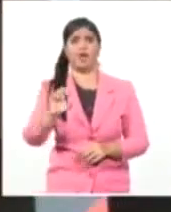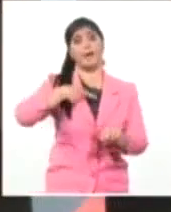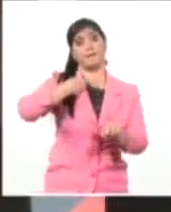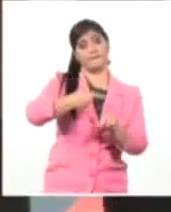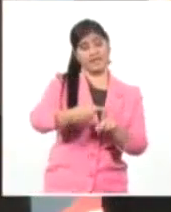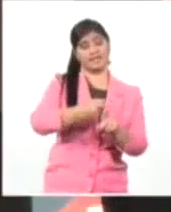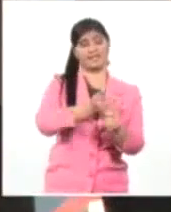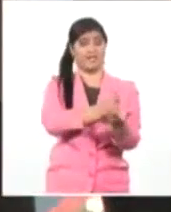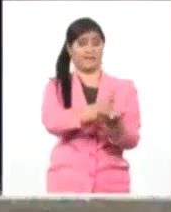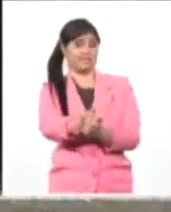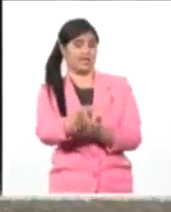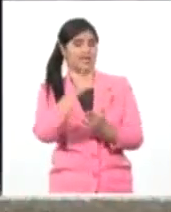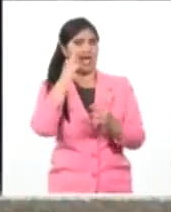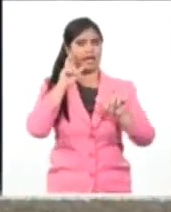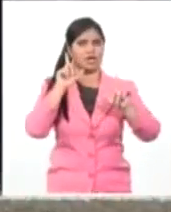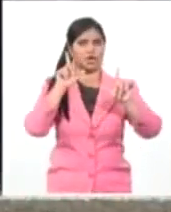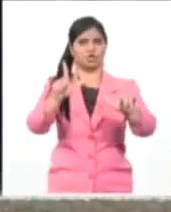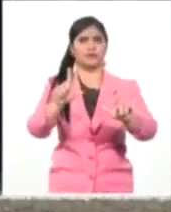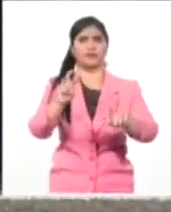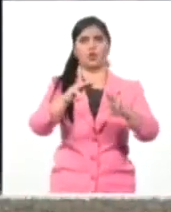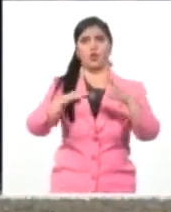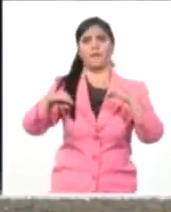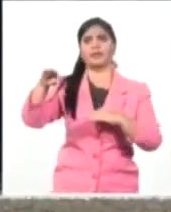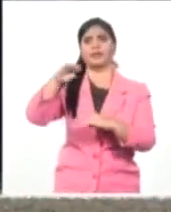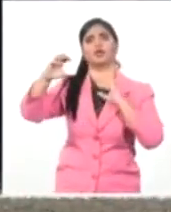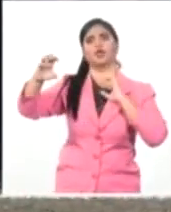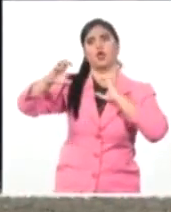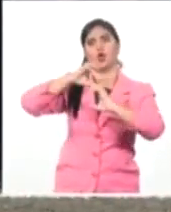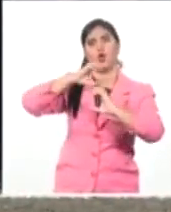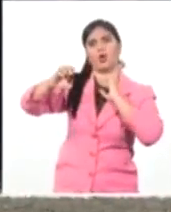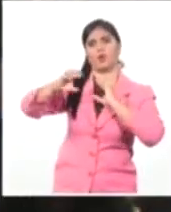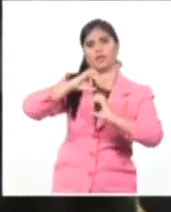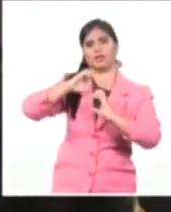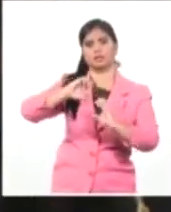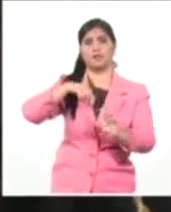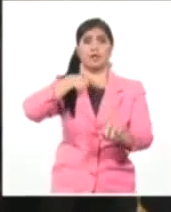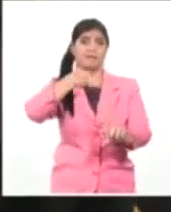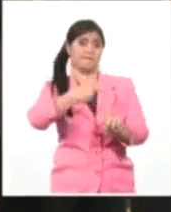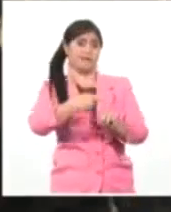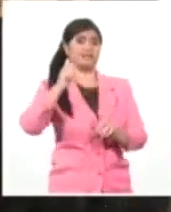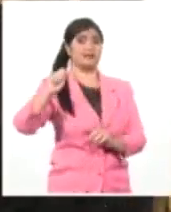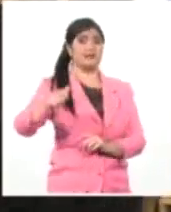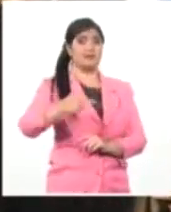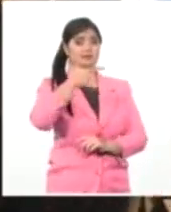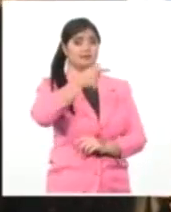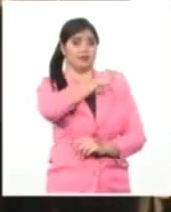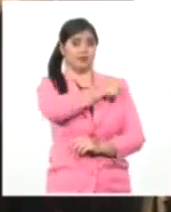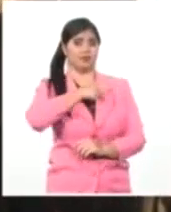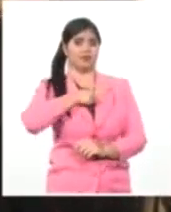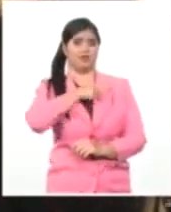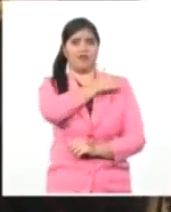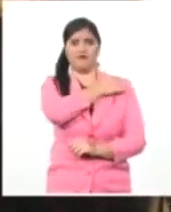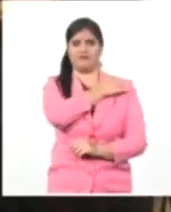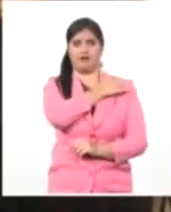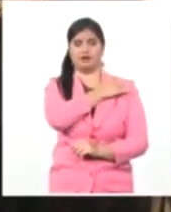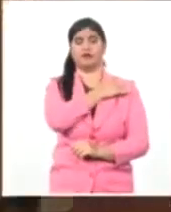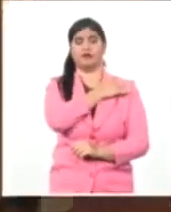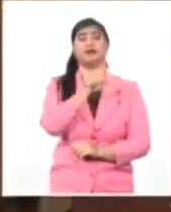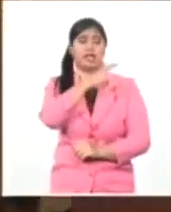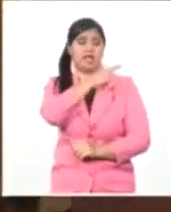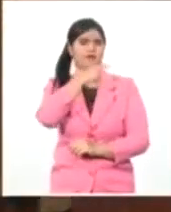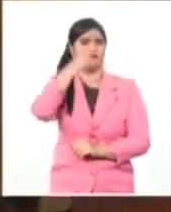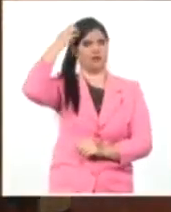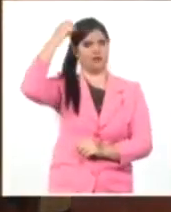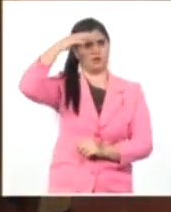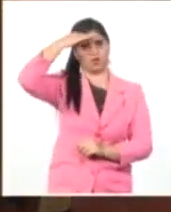fue reconocida por el Ministerio de Comunicaciones y el viceministro de las FARC y jefe del Estado Mayor General.